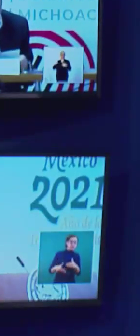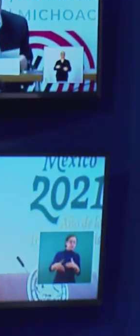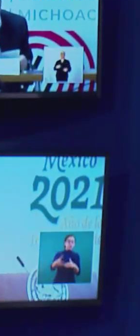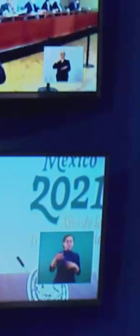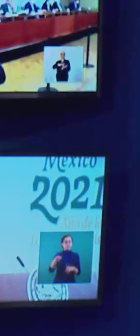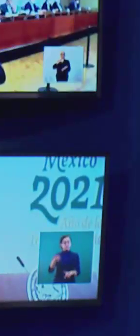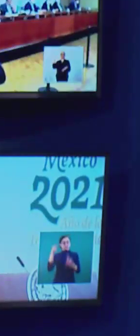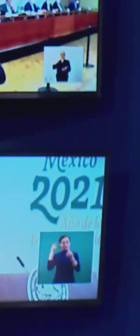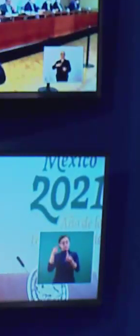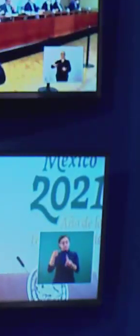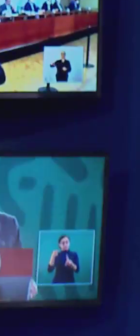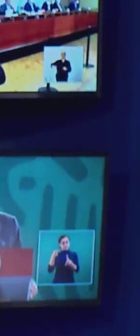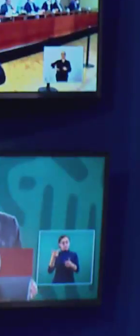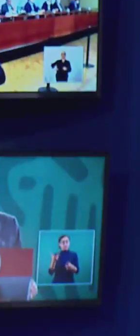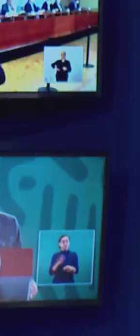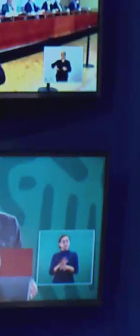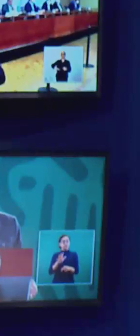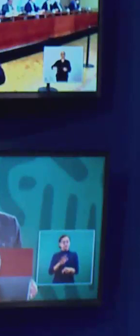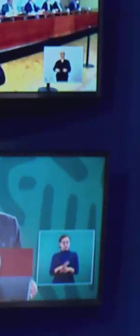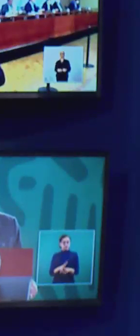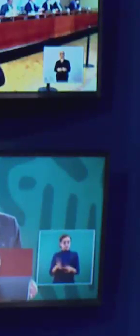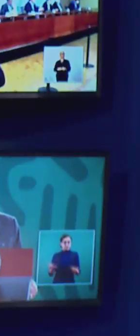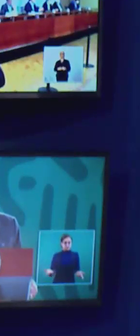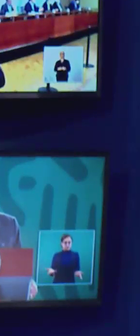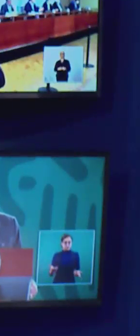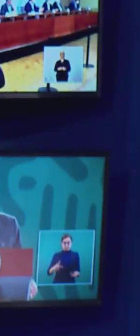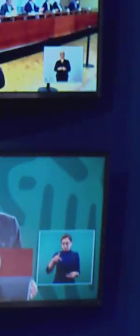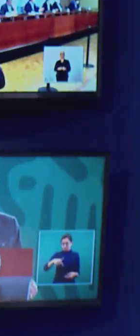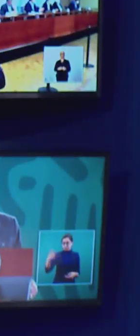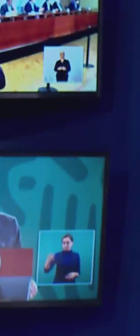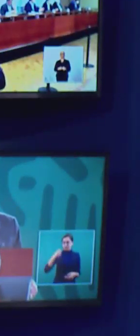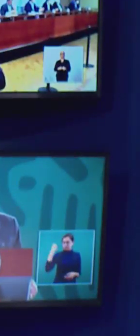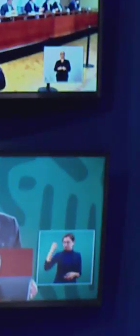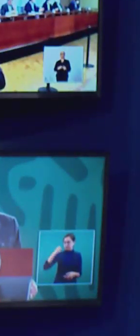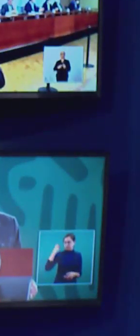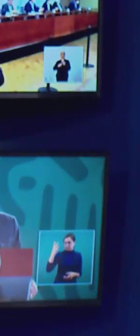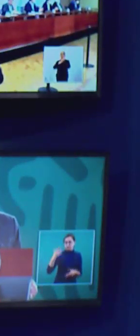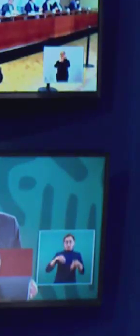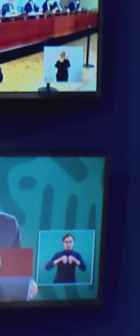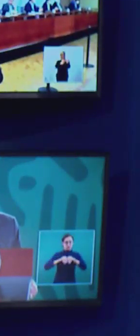lo aplaudieron incluso. Para otros fue un anuncio tardío.